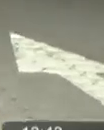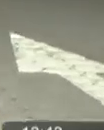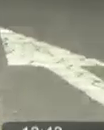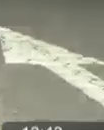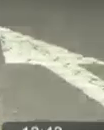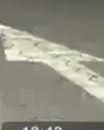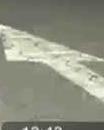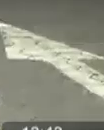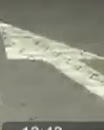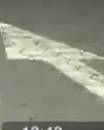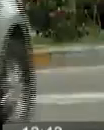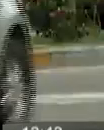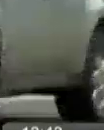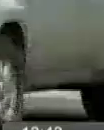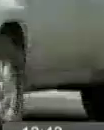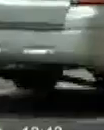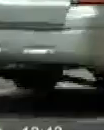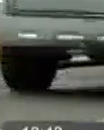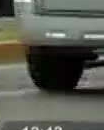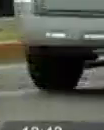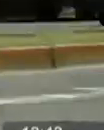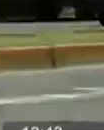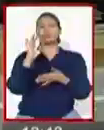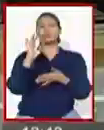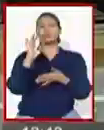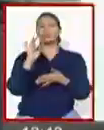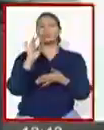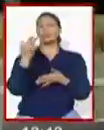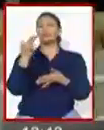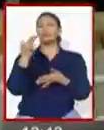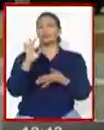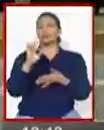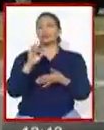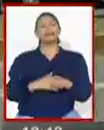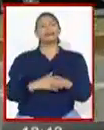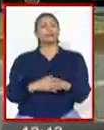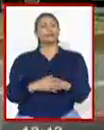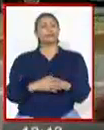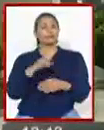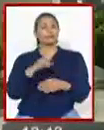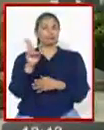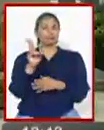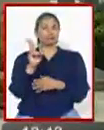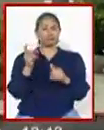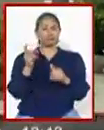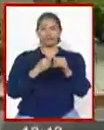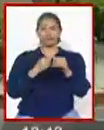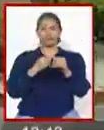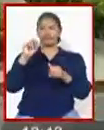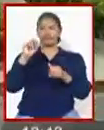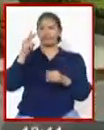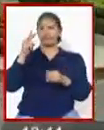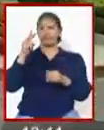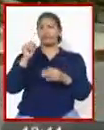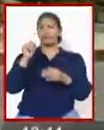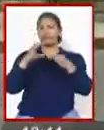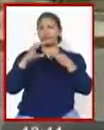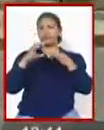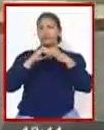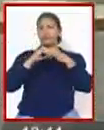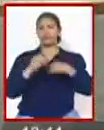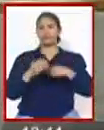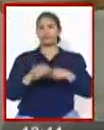con presupuesto para el 2018 y 2019 que se van a aplicar en el primero y segundo anillo. Sí, se